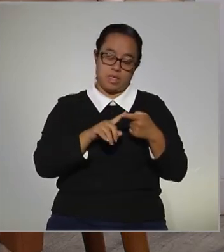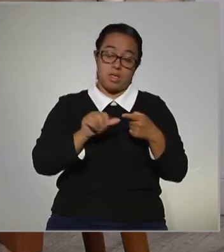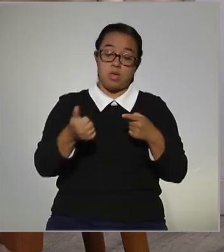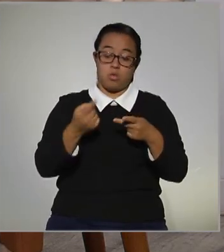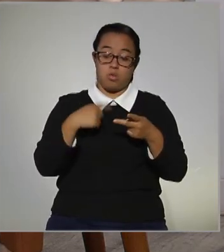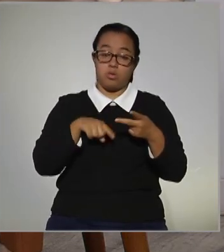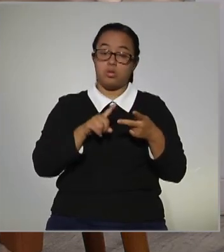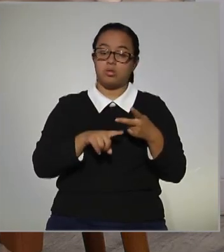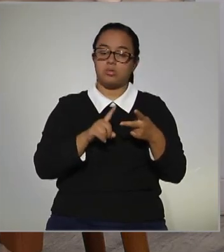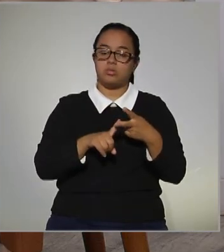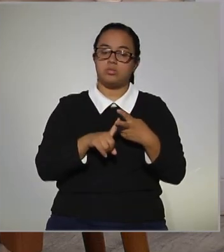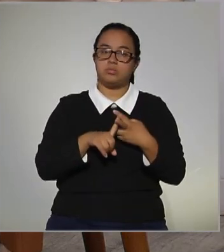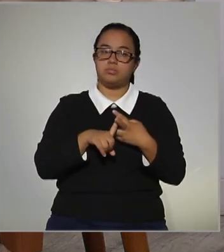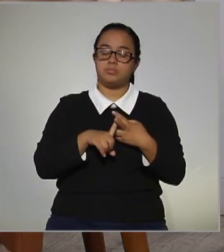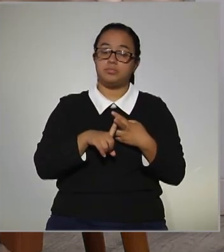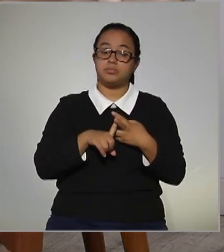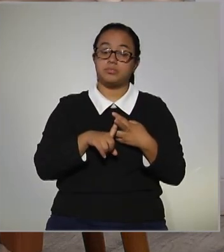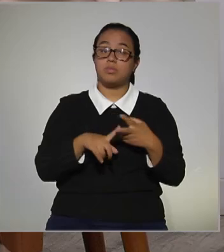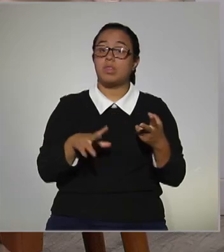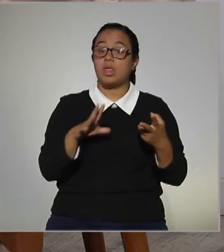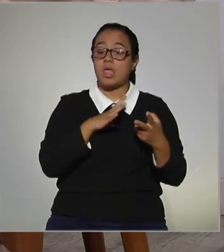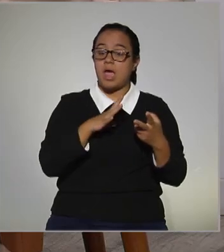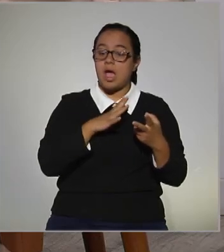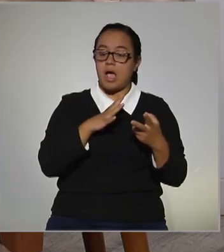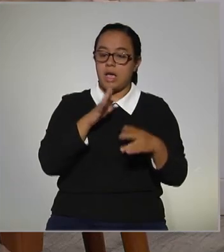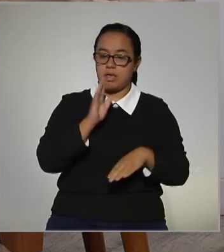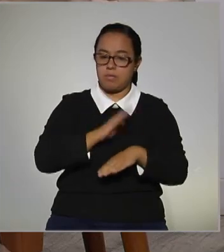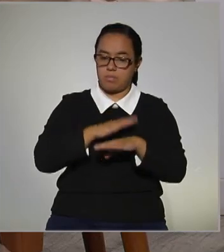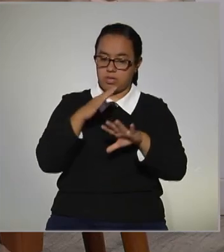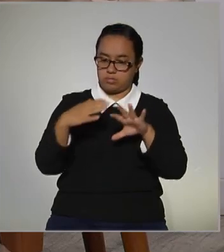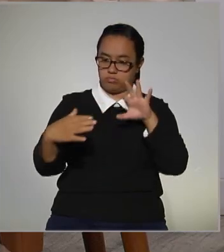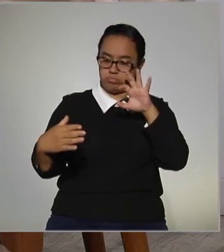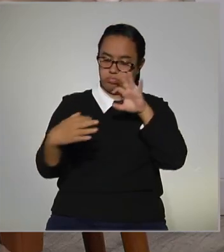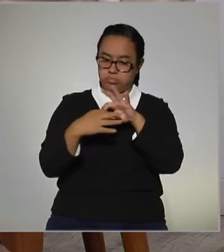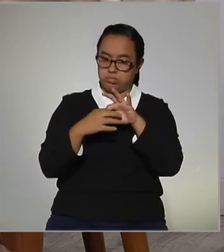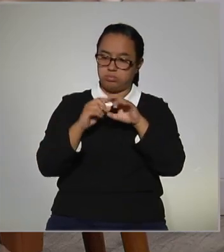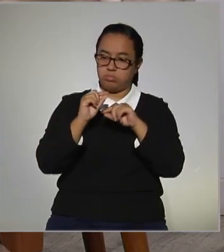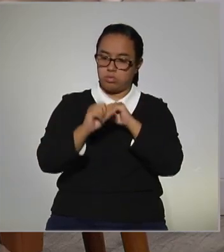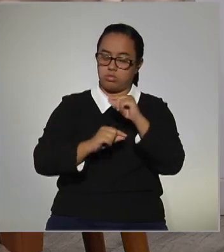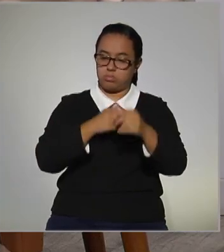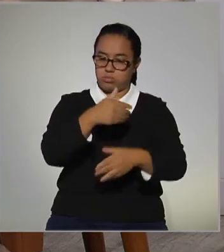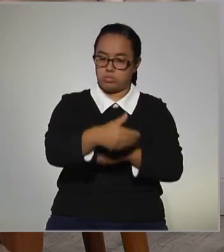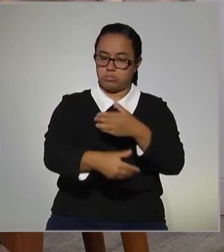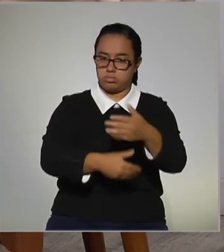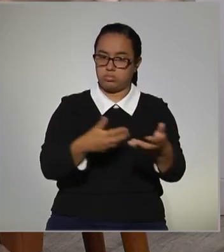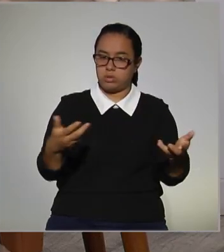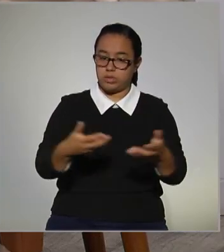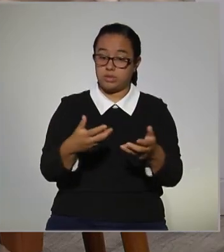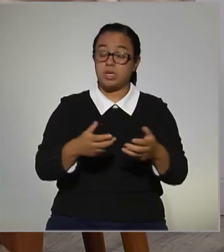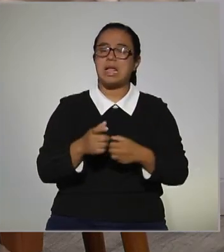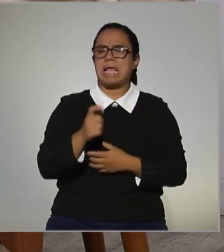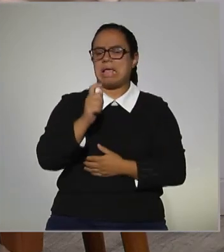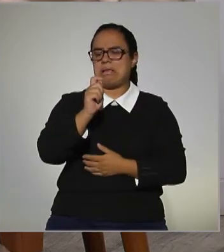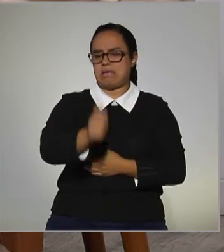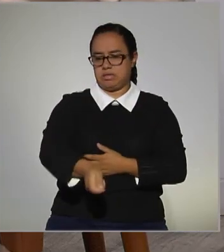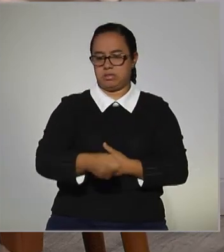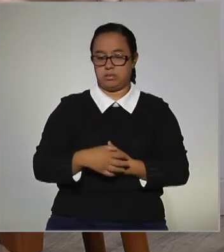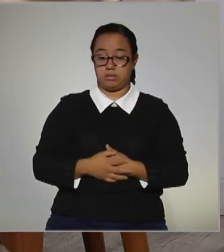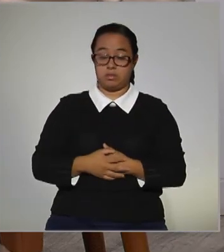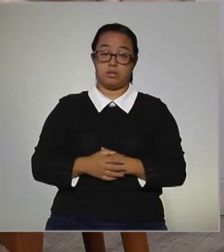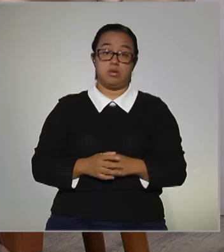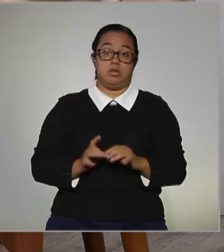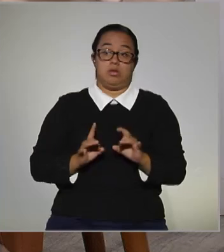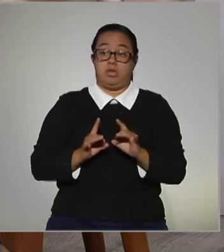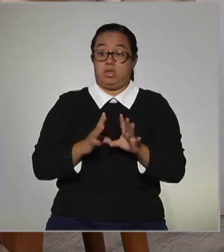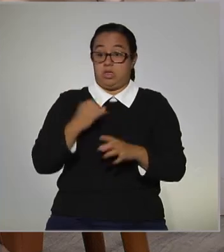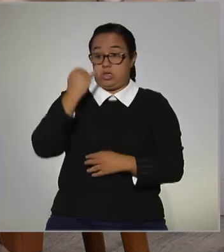es cuando hay un vínculo, ¿no? Pues se va construyendo. No quiere decir que surge